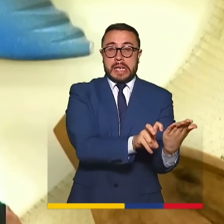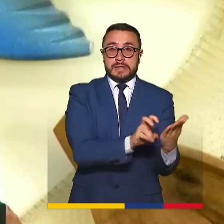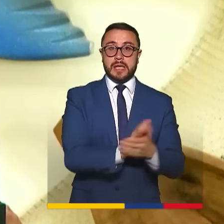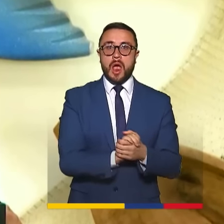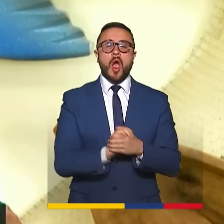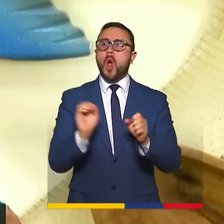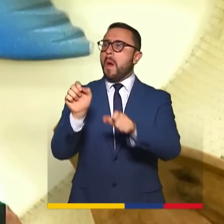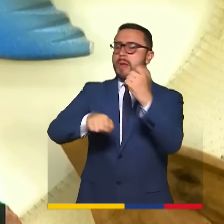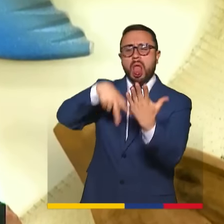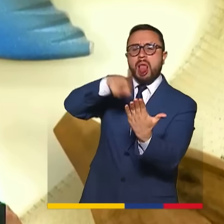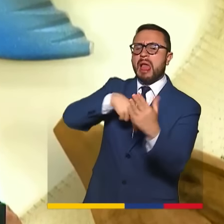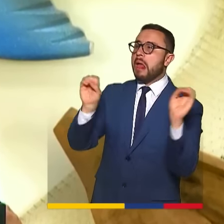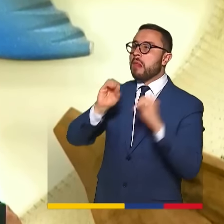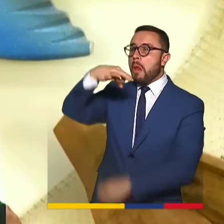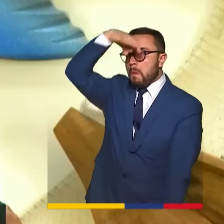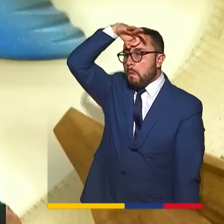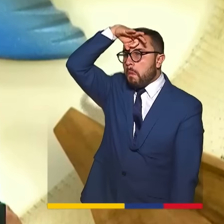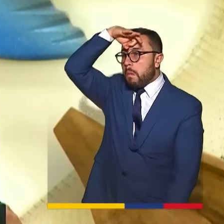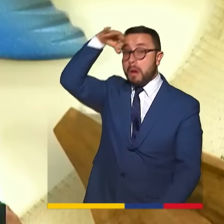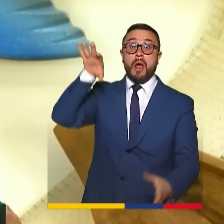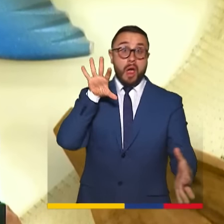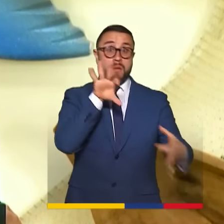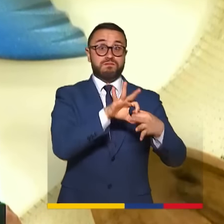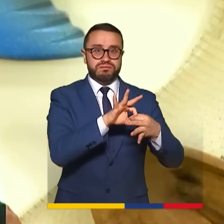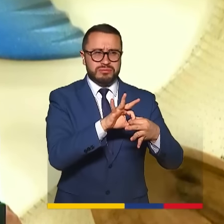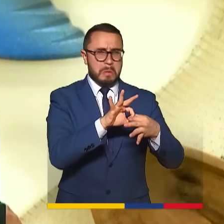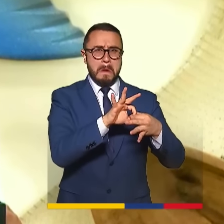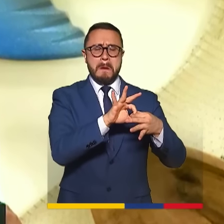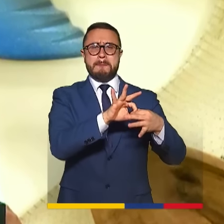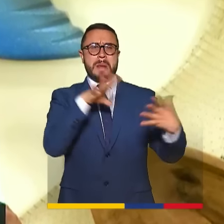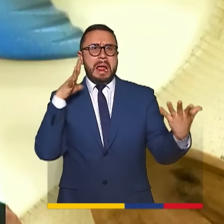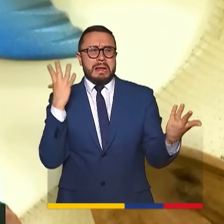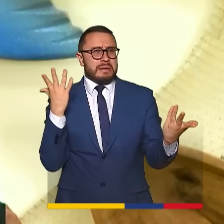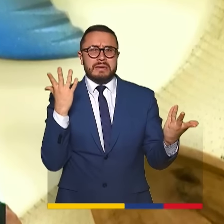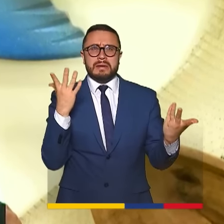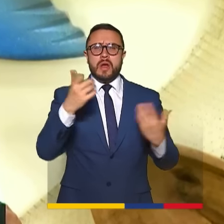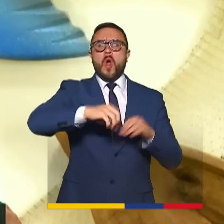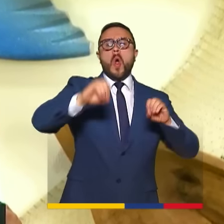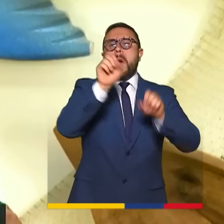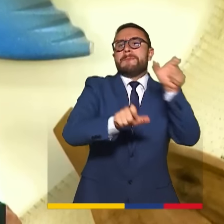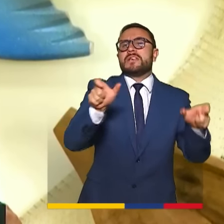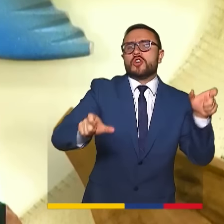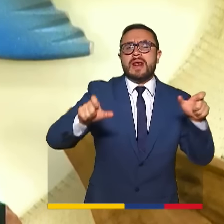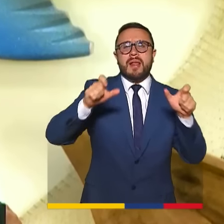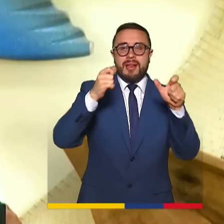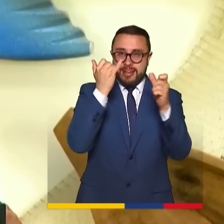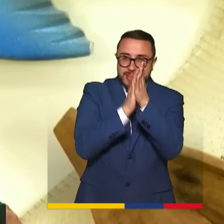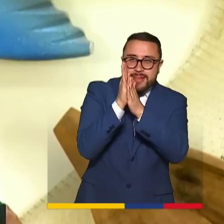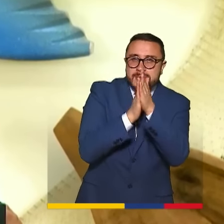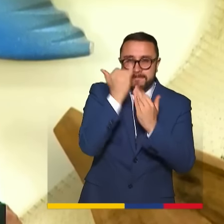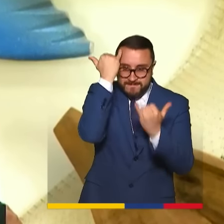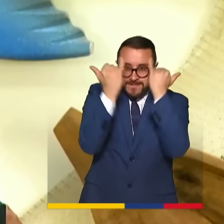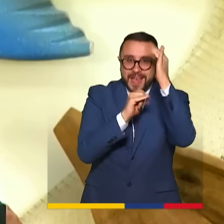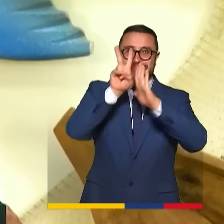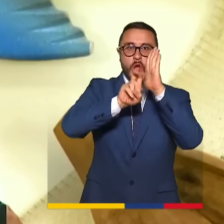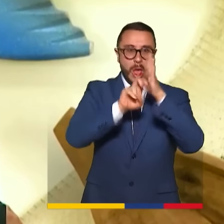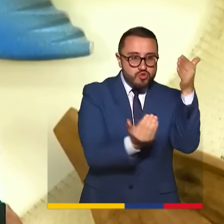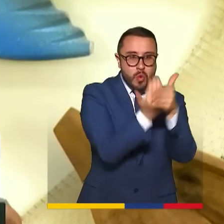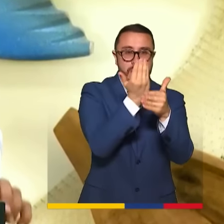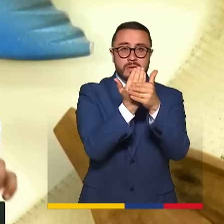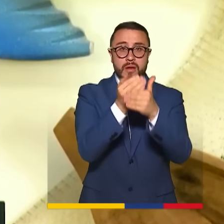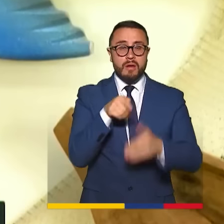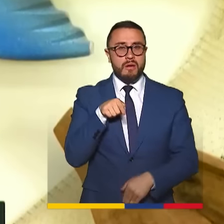lectores, sin constructores de pensamiento y teoría, no sirve.